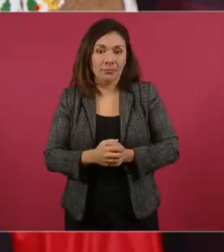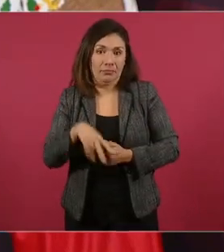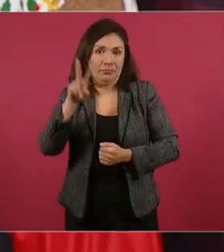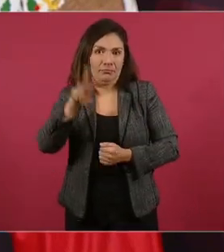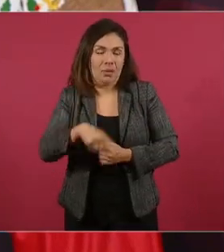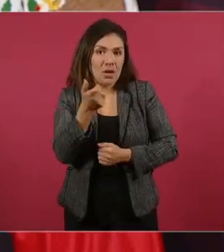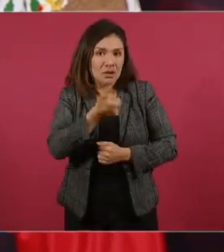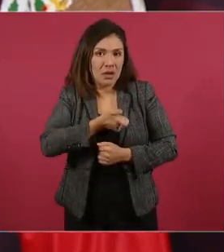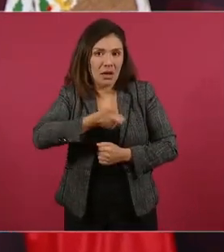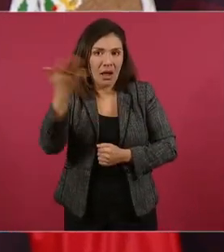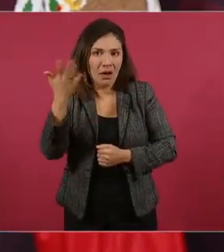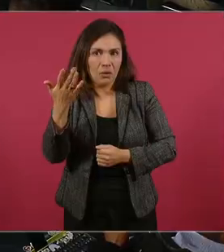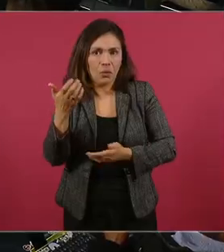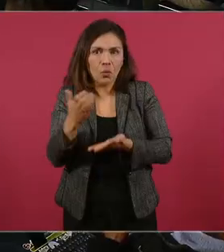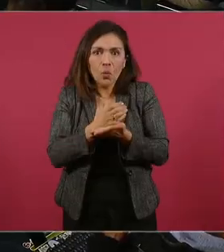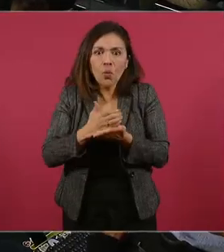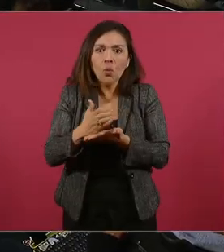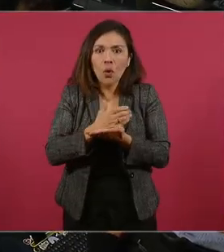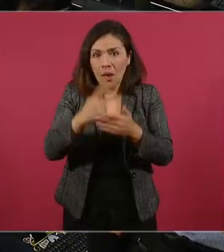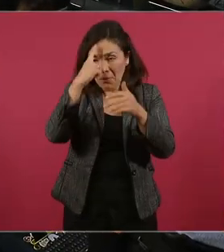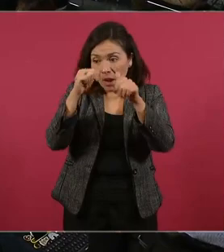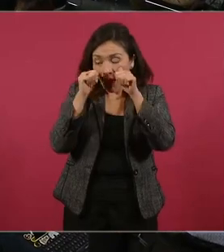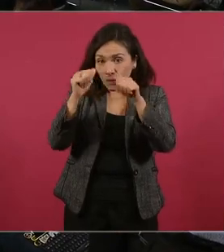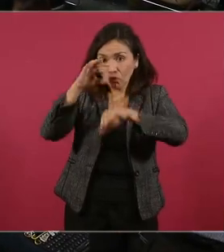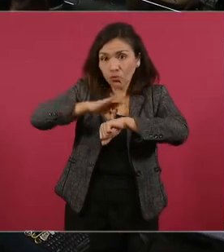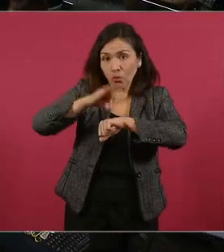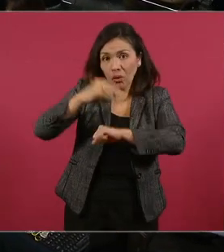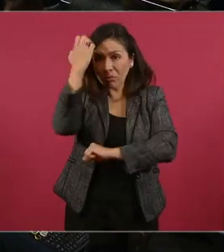muy cara la atención médica